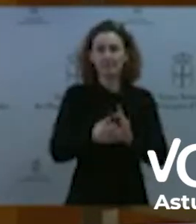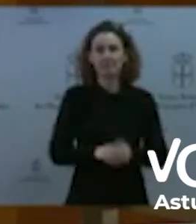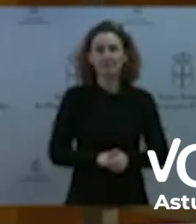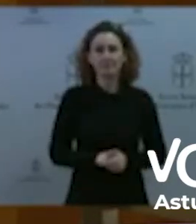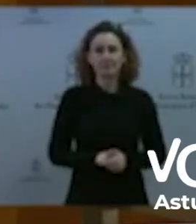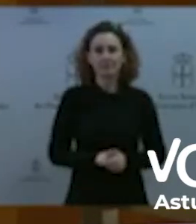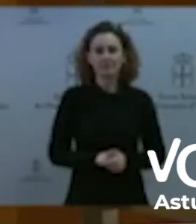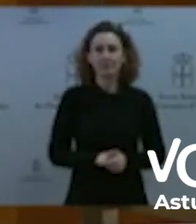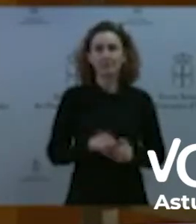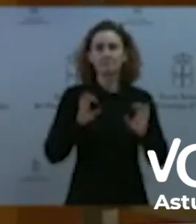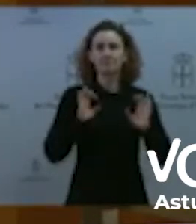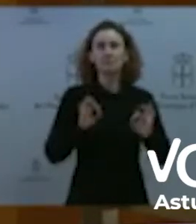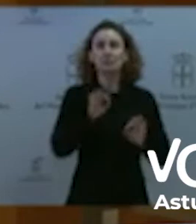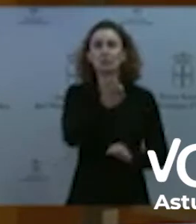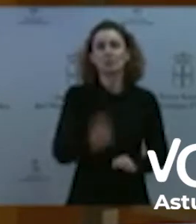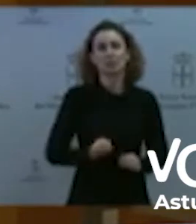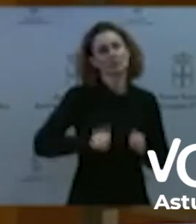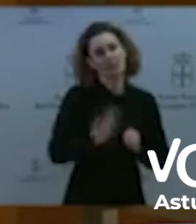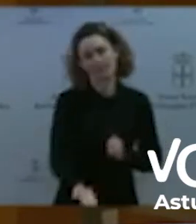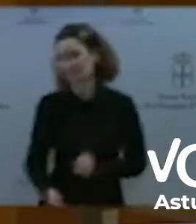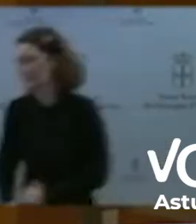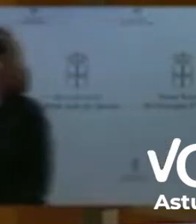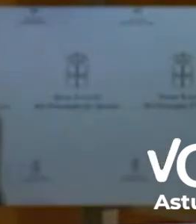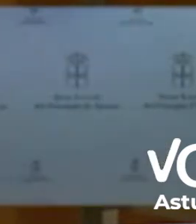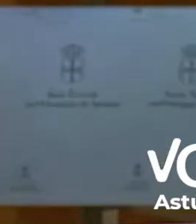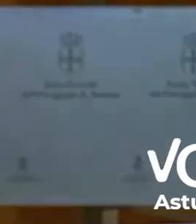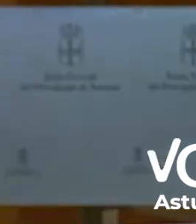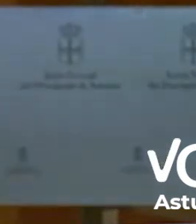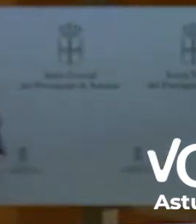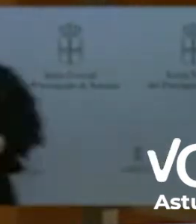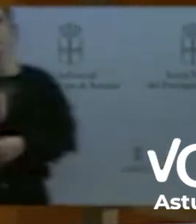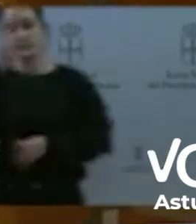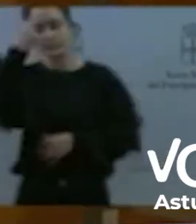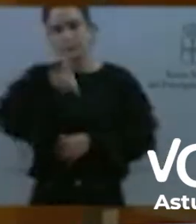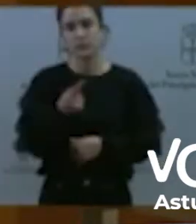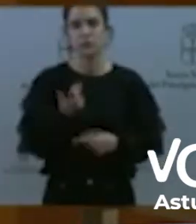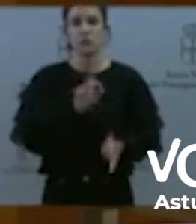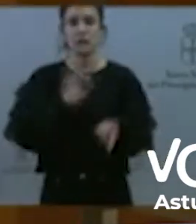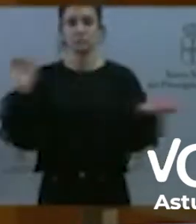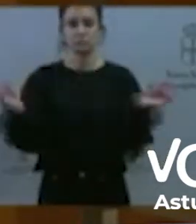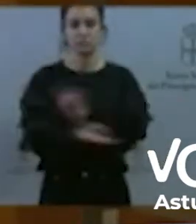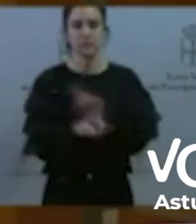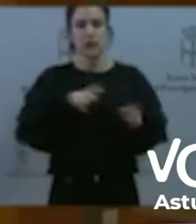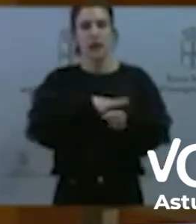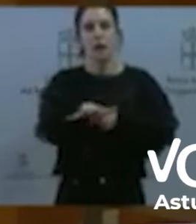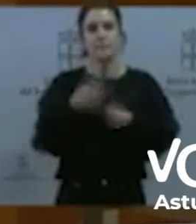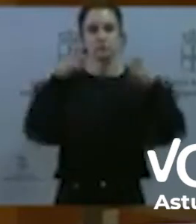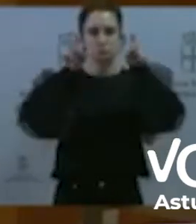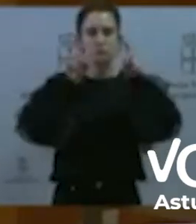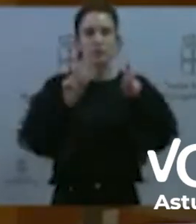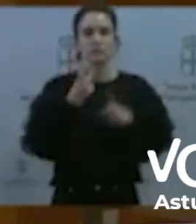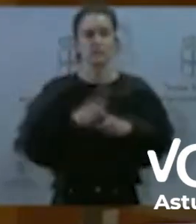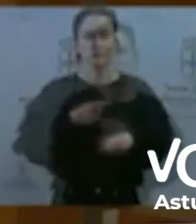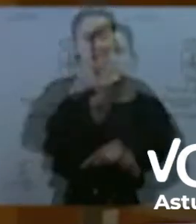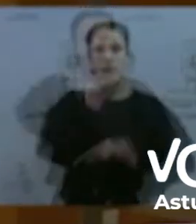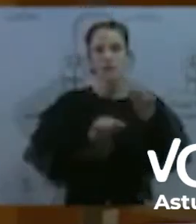proporciones, más aún si tenemos en cuenta el giro que ustedes están dándole al ámbito de la educación sexual desde edades muy tempranas en